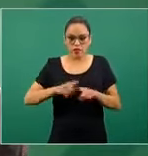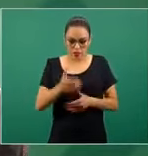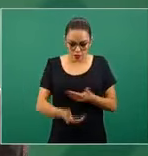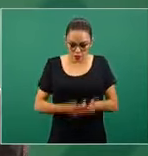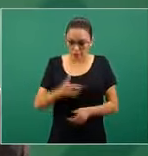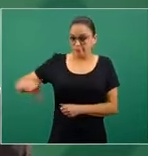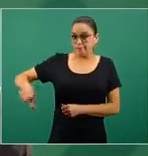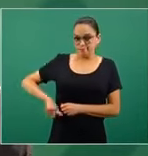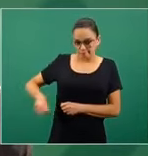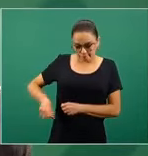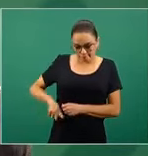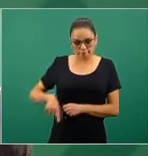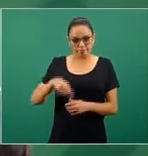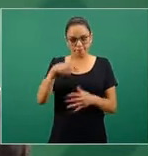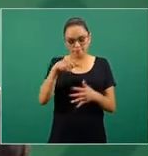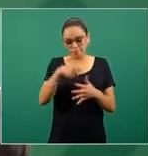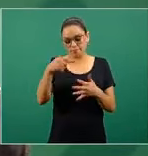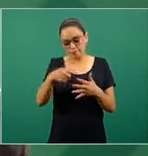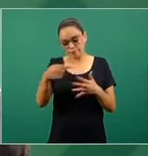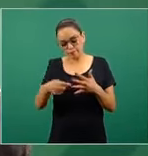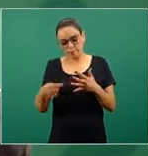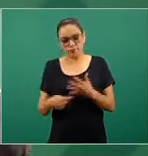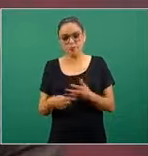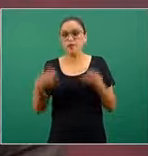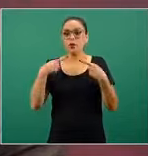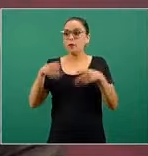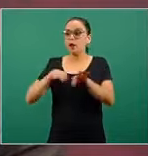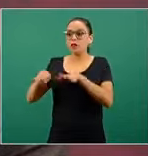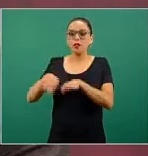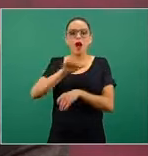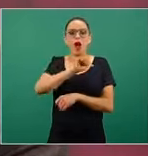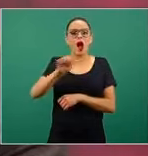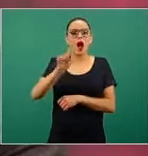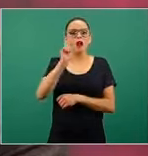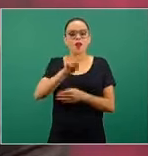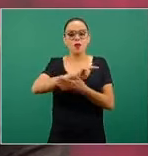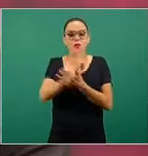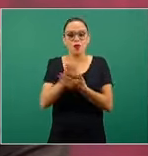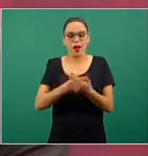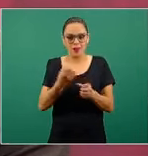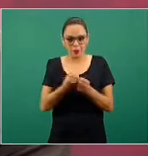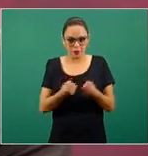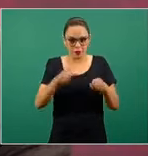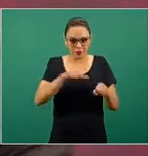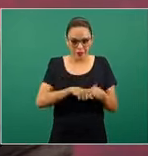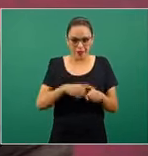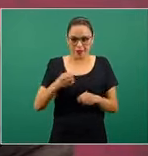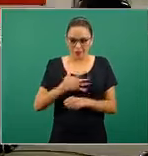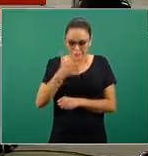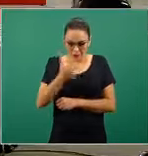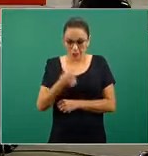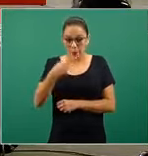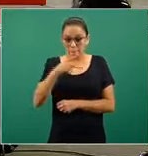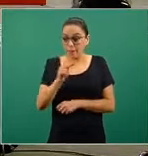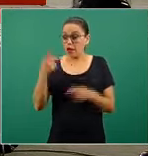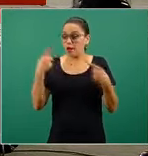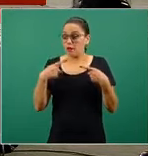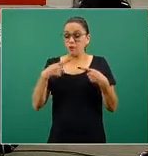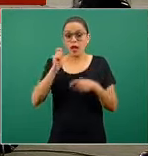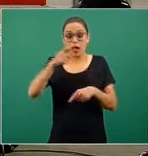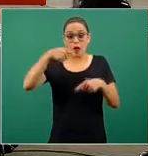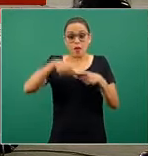llegó el personal de los programas sociales, pero el factor determinante para poder empezar a vacunar en algunos de